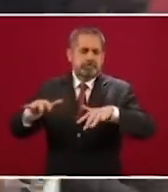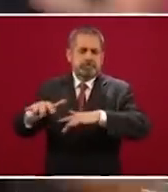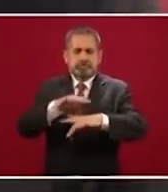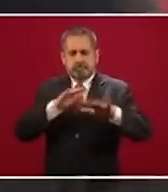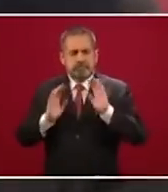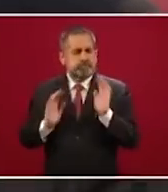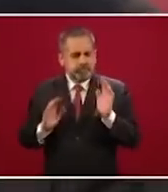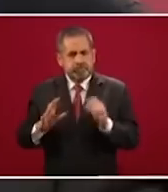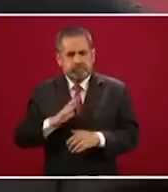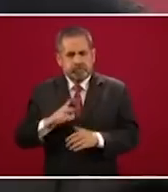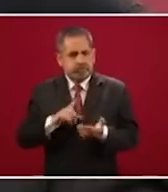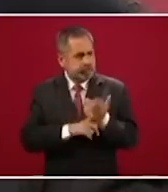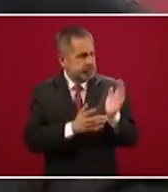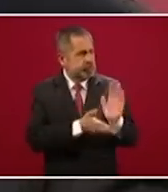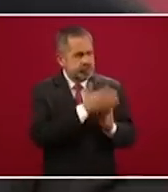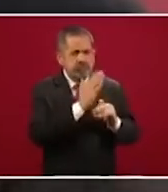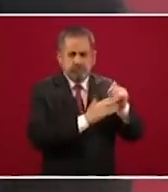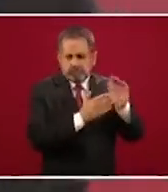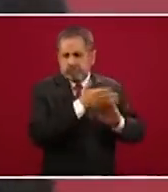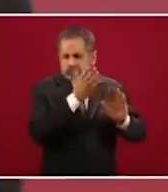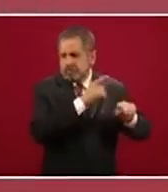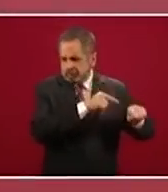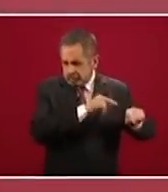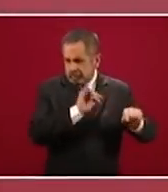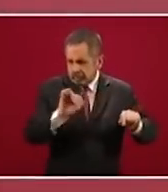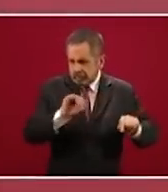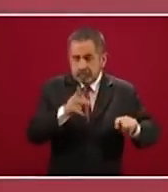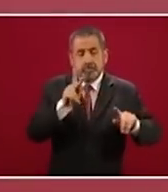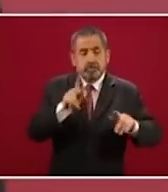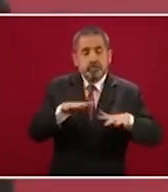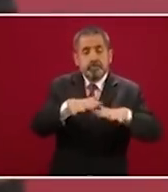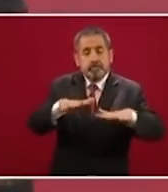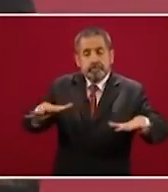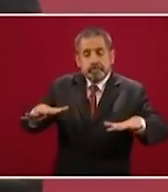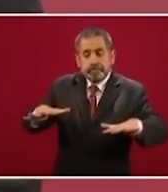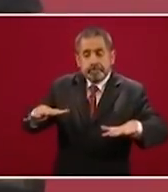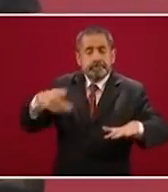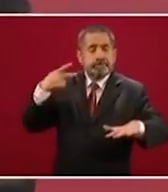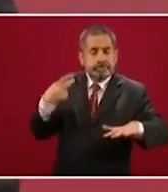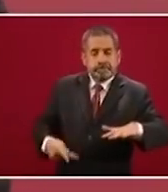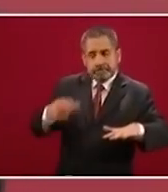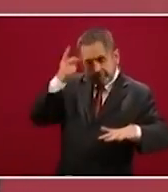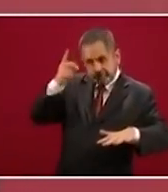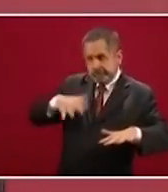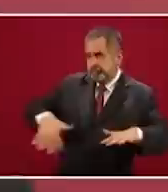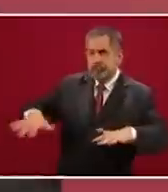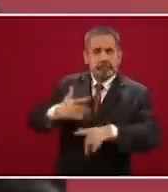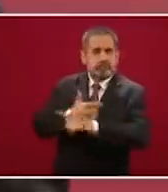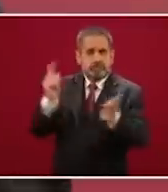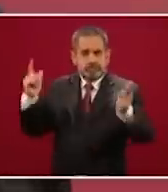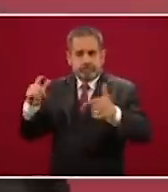llevarse a cabo desarrollos, desde luego, turísticos, pero garantizando que haya playas